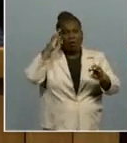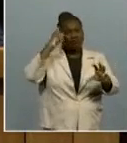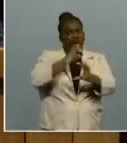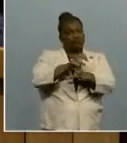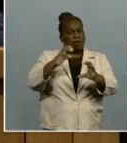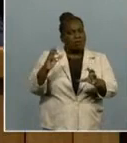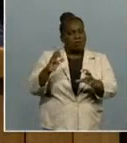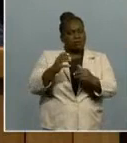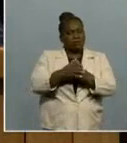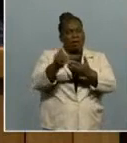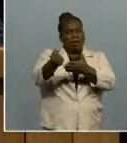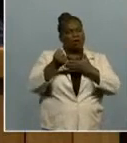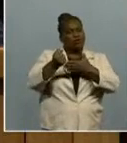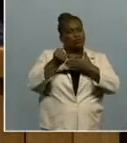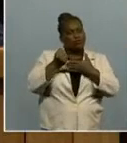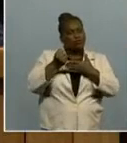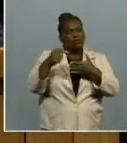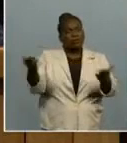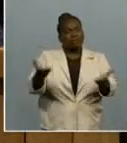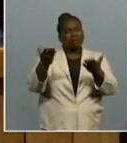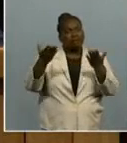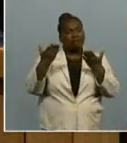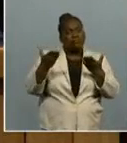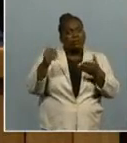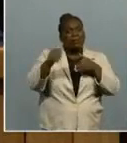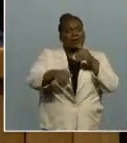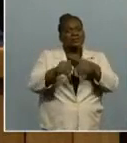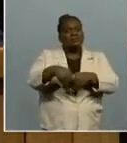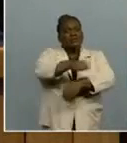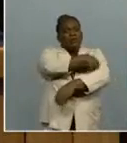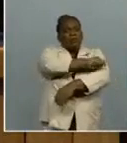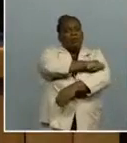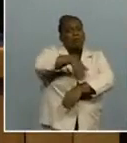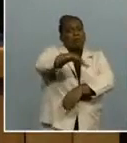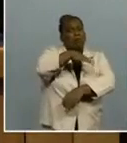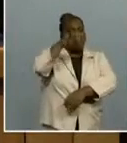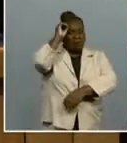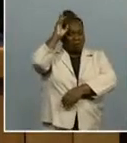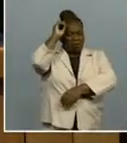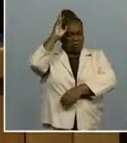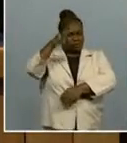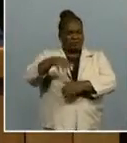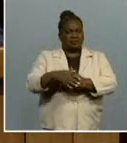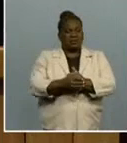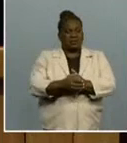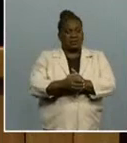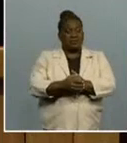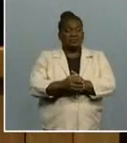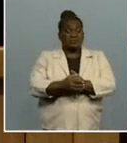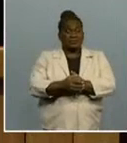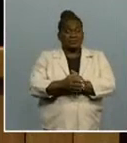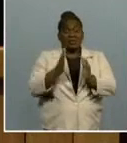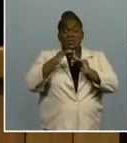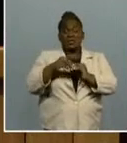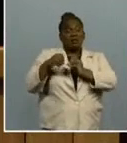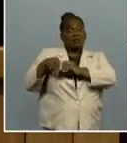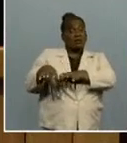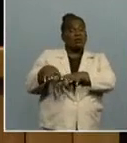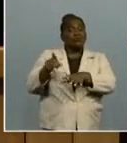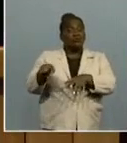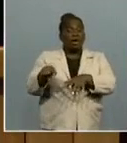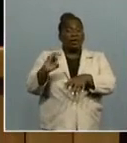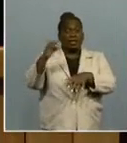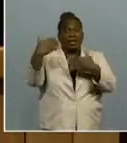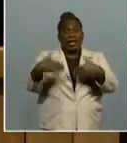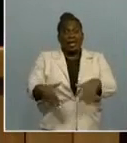experto propiciando la participación popular y la innovación por supuesto sin renunciar a nuestros principios